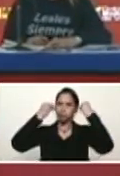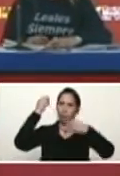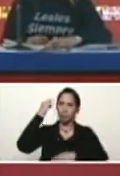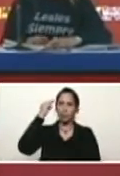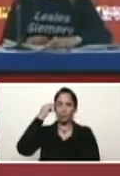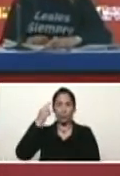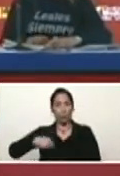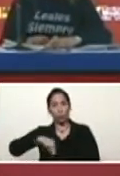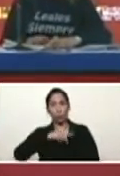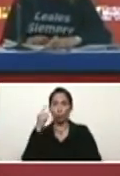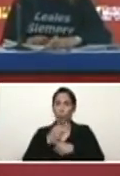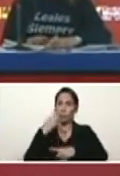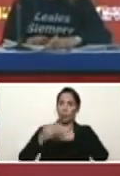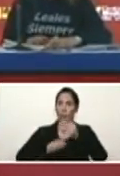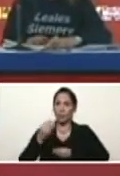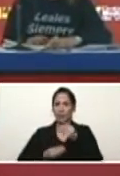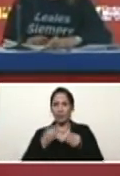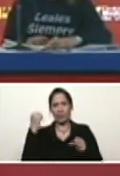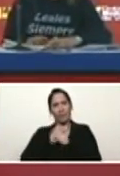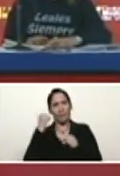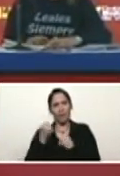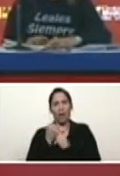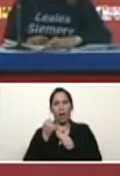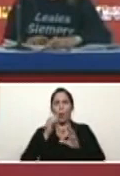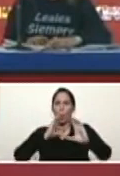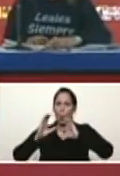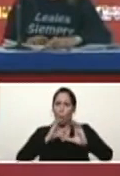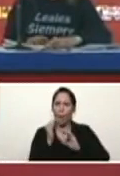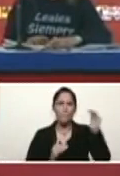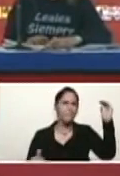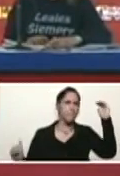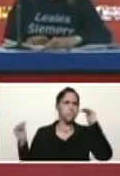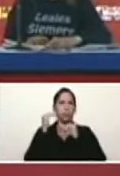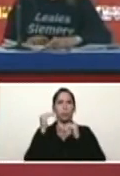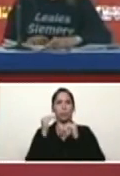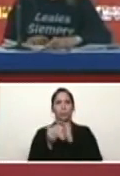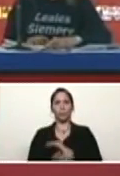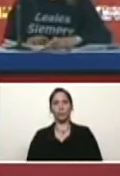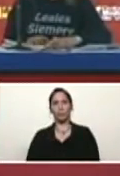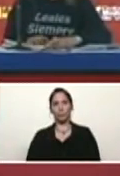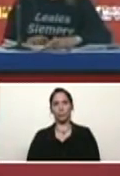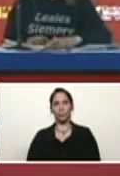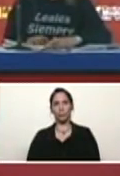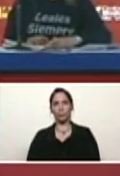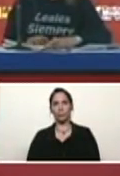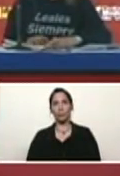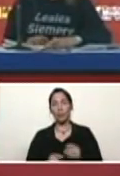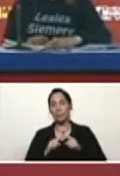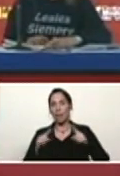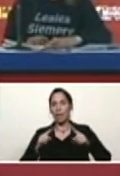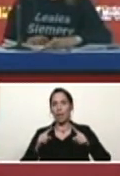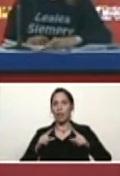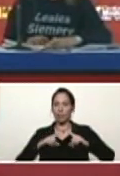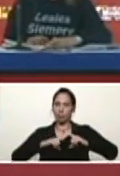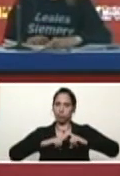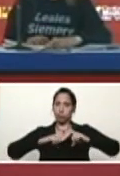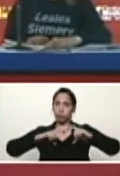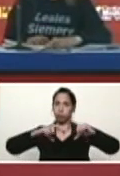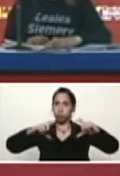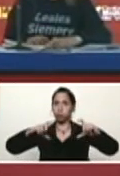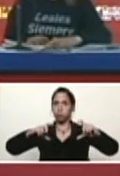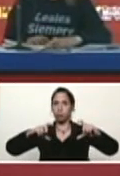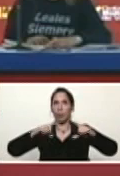tenemos que hacer una labor comunicacional mayor, superior, para enamorar,